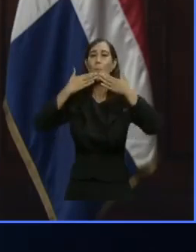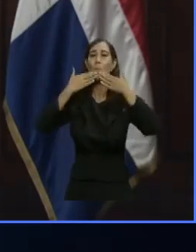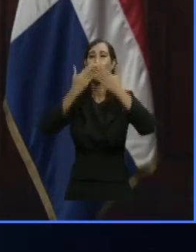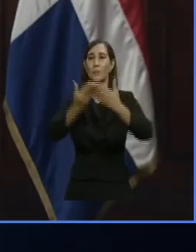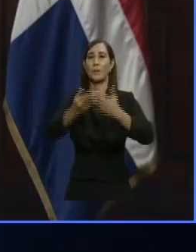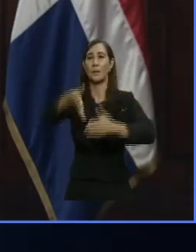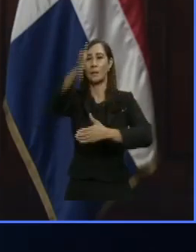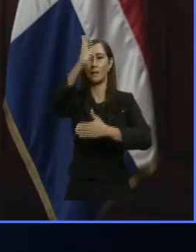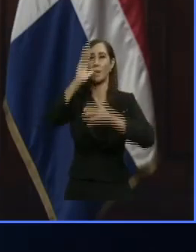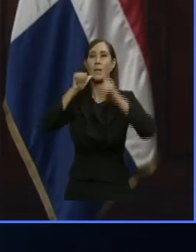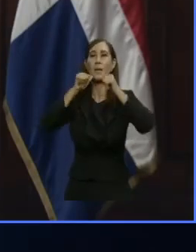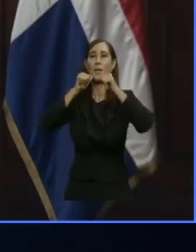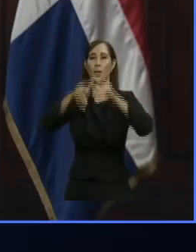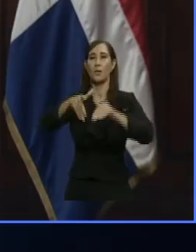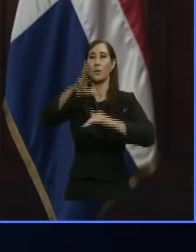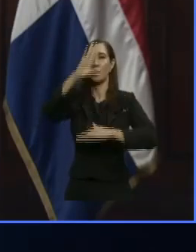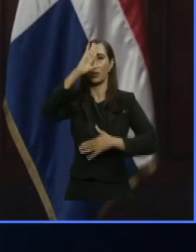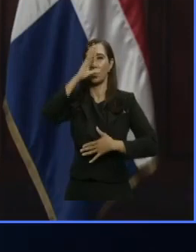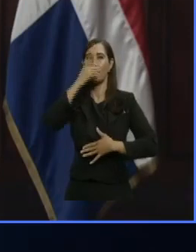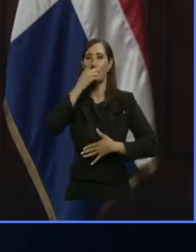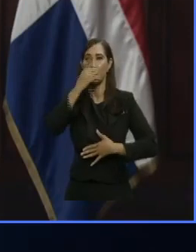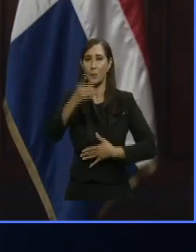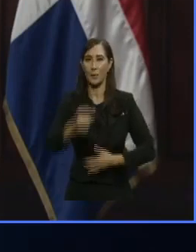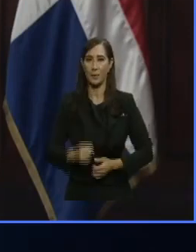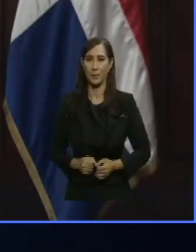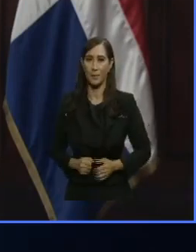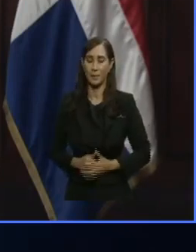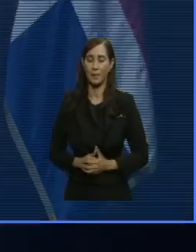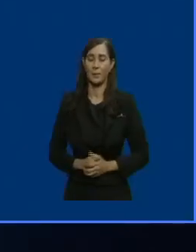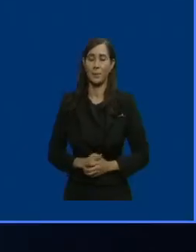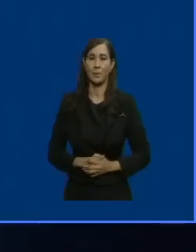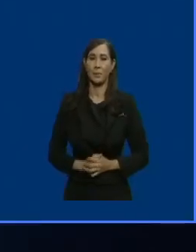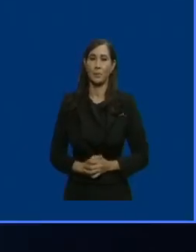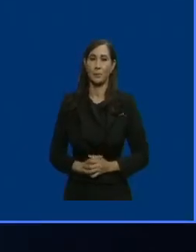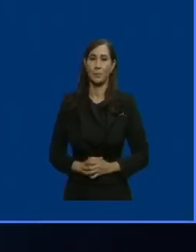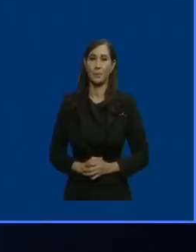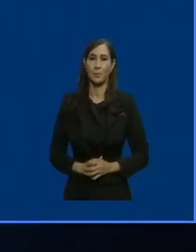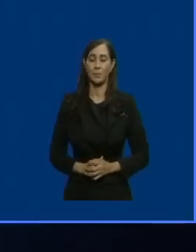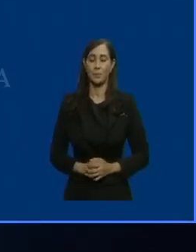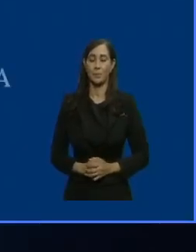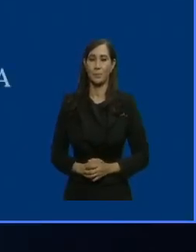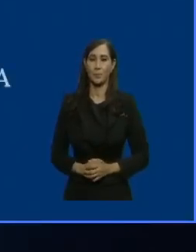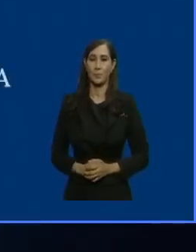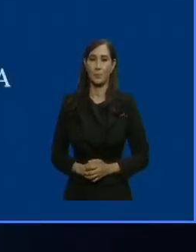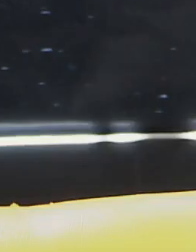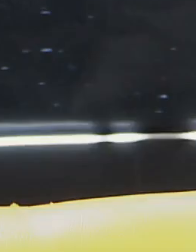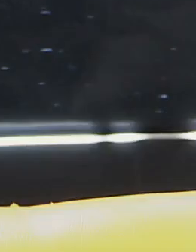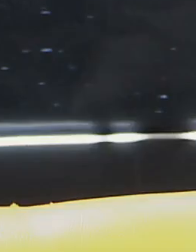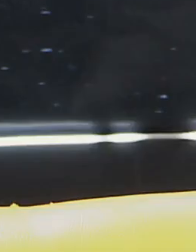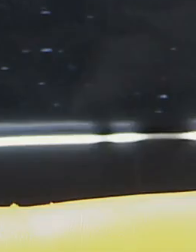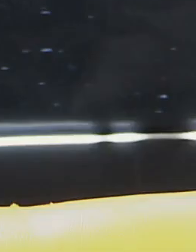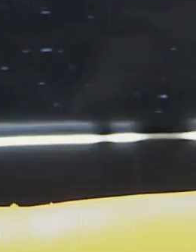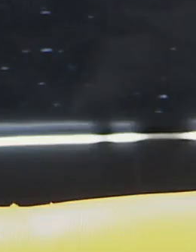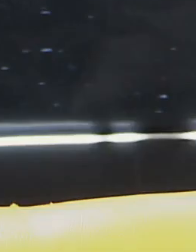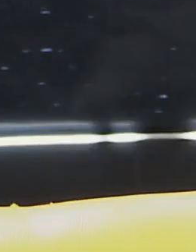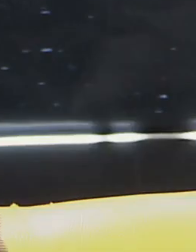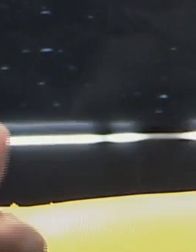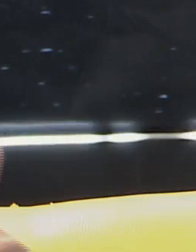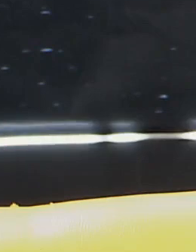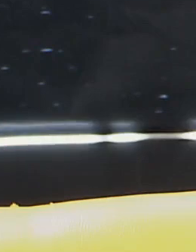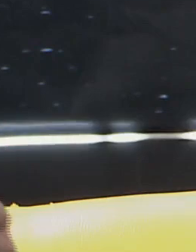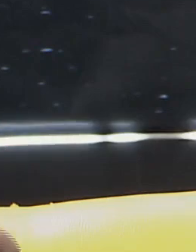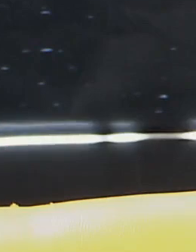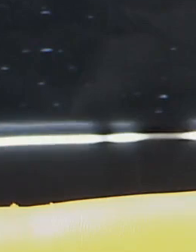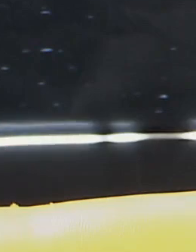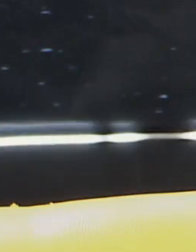excepciones lo que te quiero decir es que si tú analizas el discurso de la oposición te dicen bueno espero que los factores externos